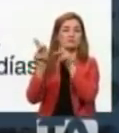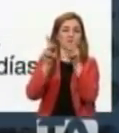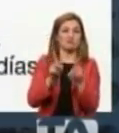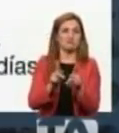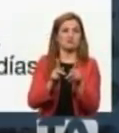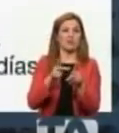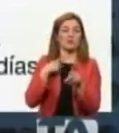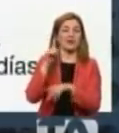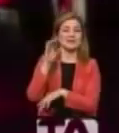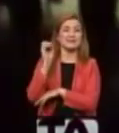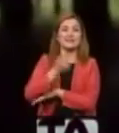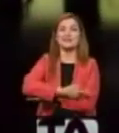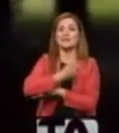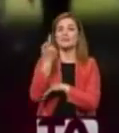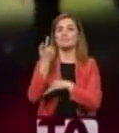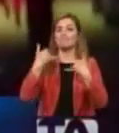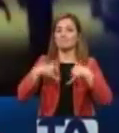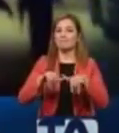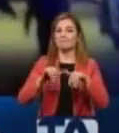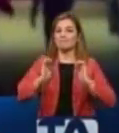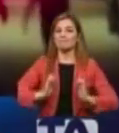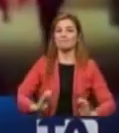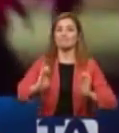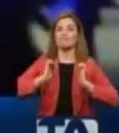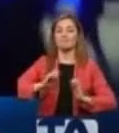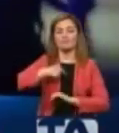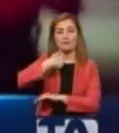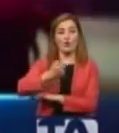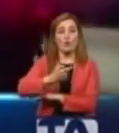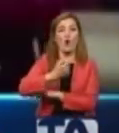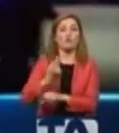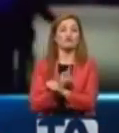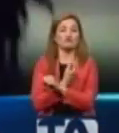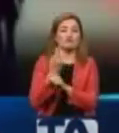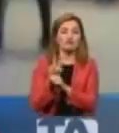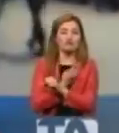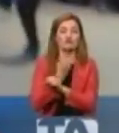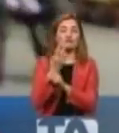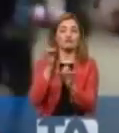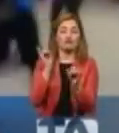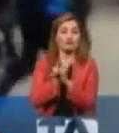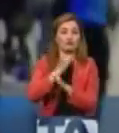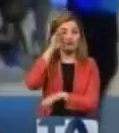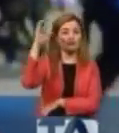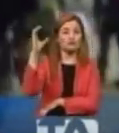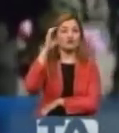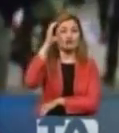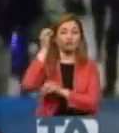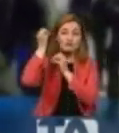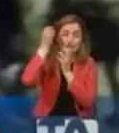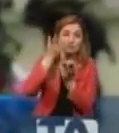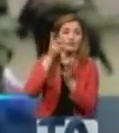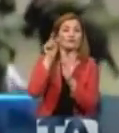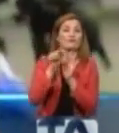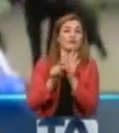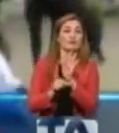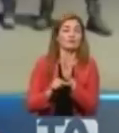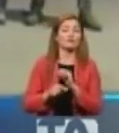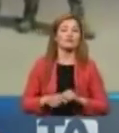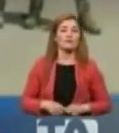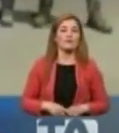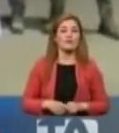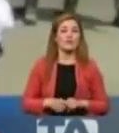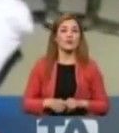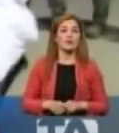choque 100 días. Se espera que en las próximas horas las instituciones de ese país den más detalles de este golpe